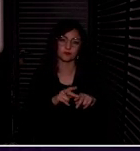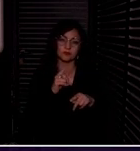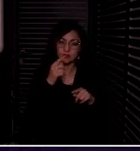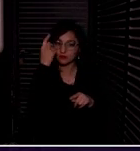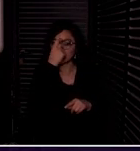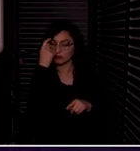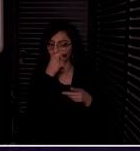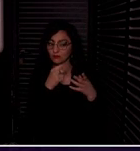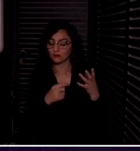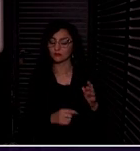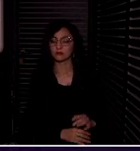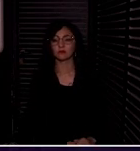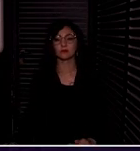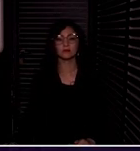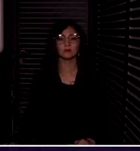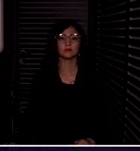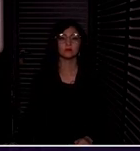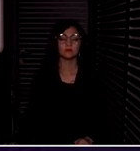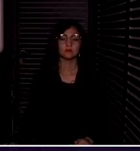este respecto.